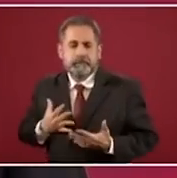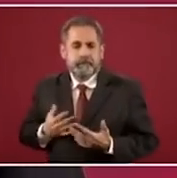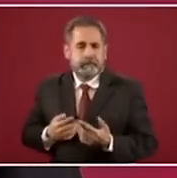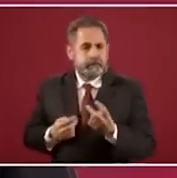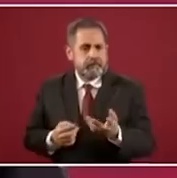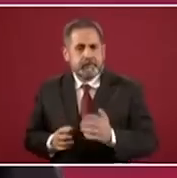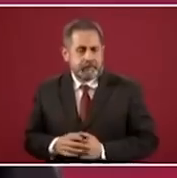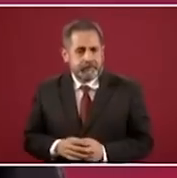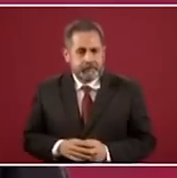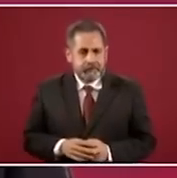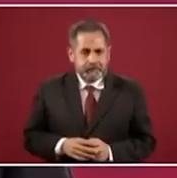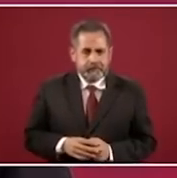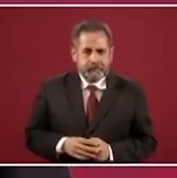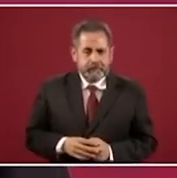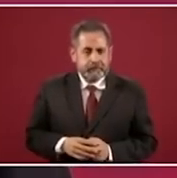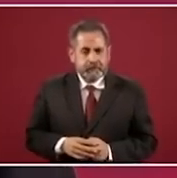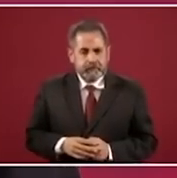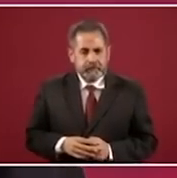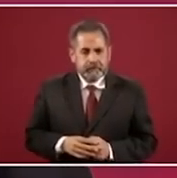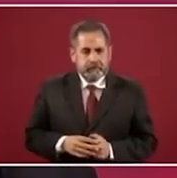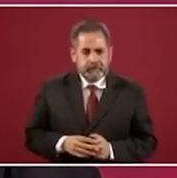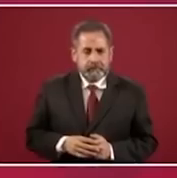O sea, no es